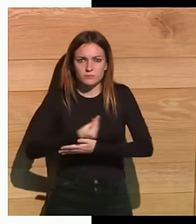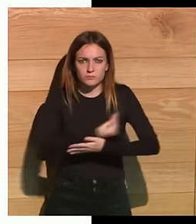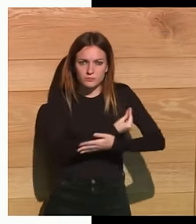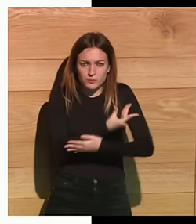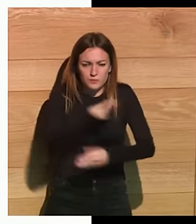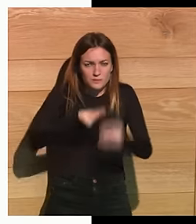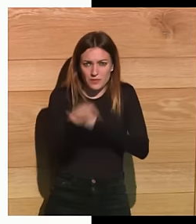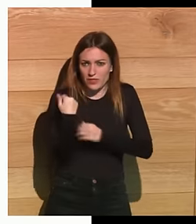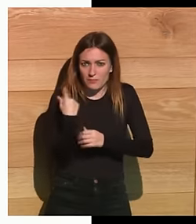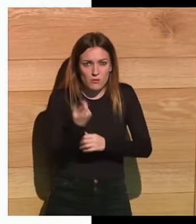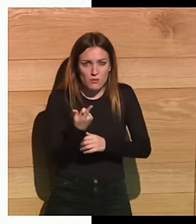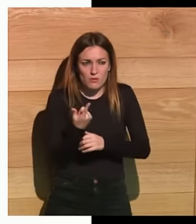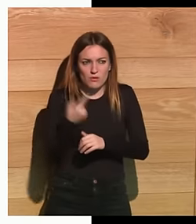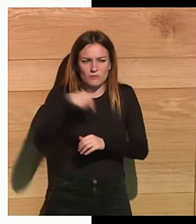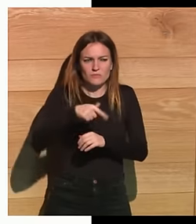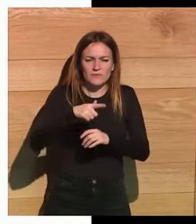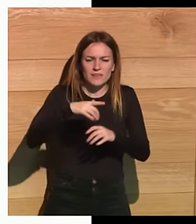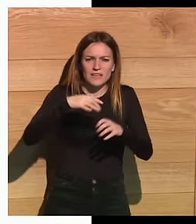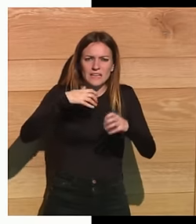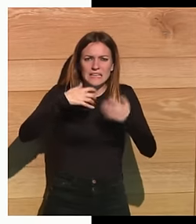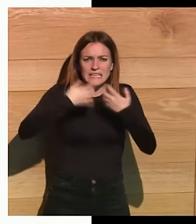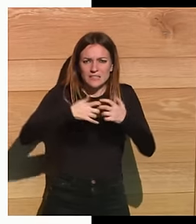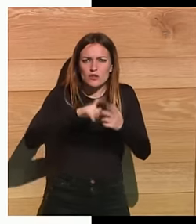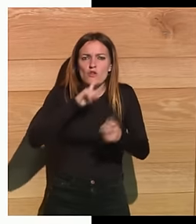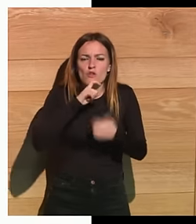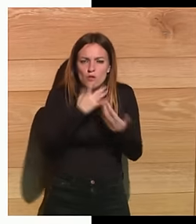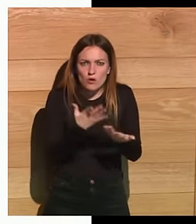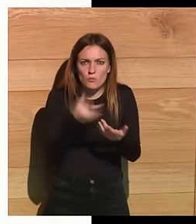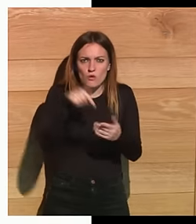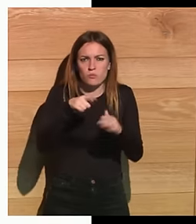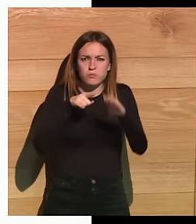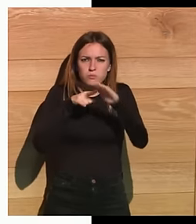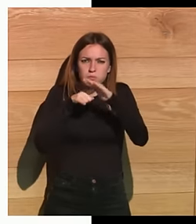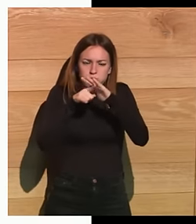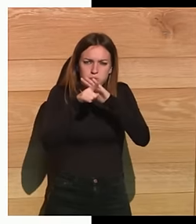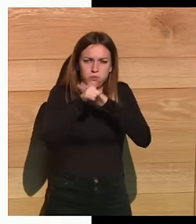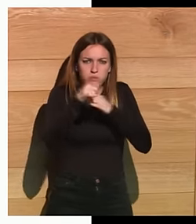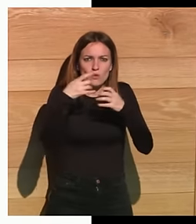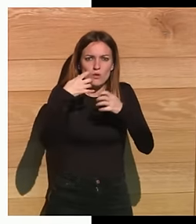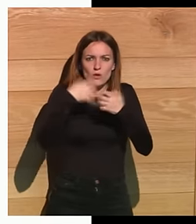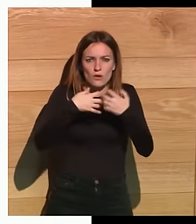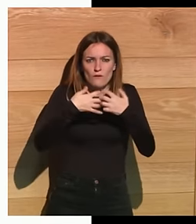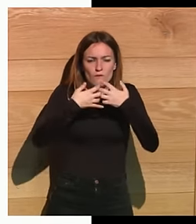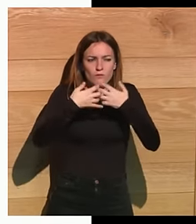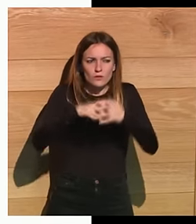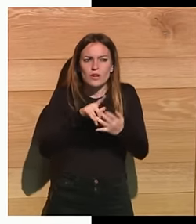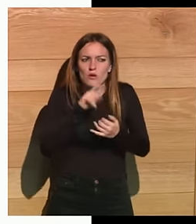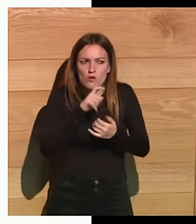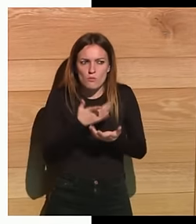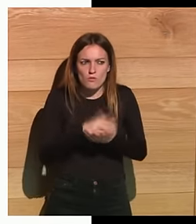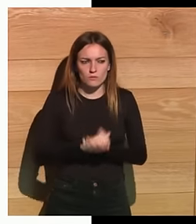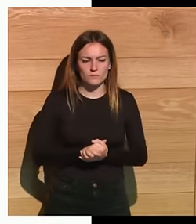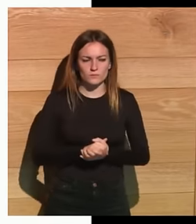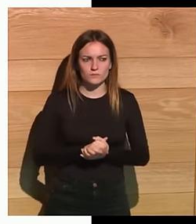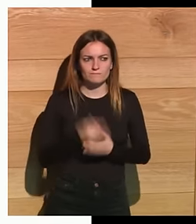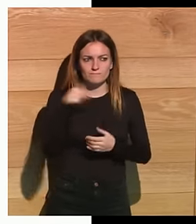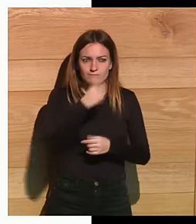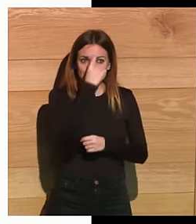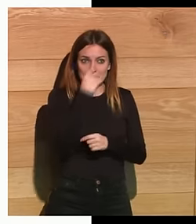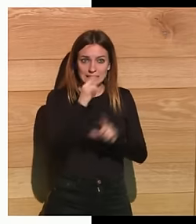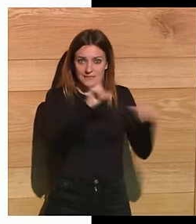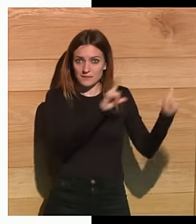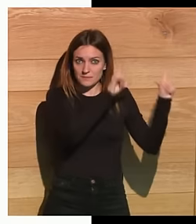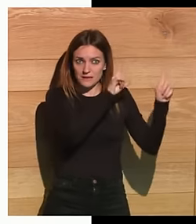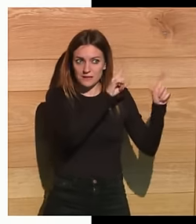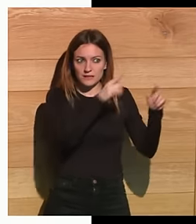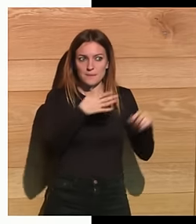cómo este cerebro se forma con el desarrollo. Y aquí, estas son imágenes